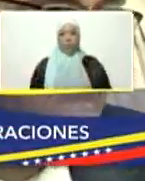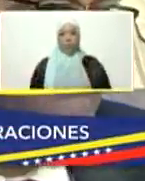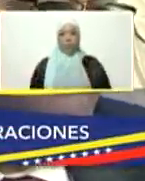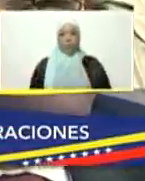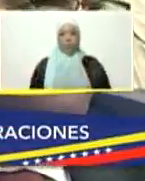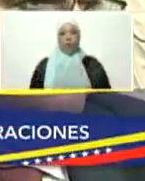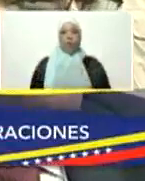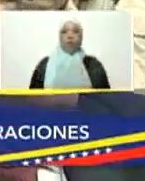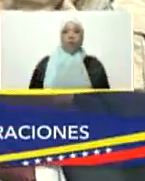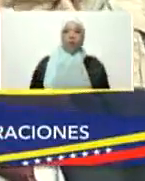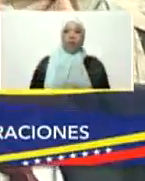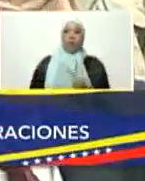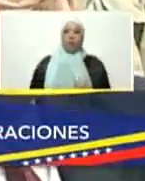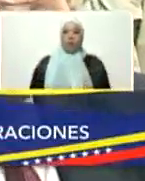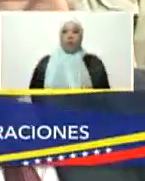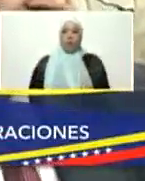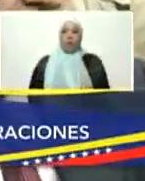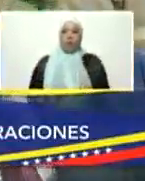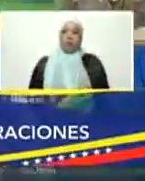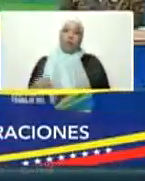Porque entonces, porque